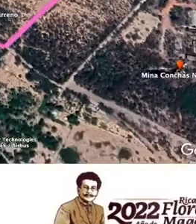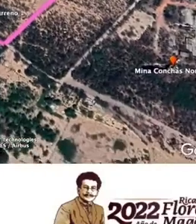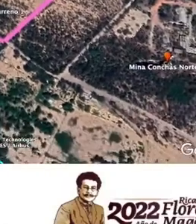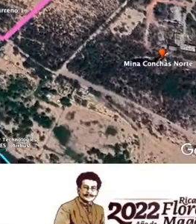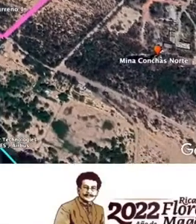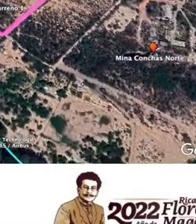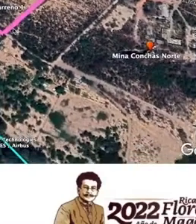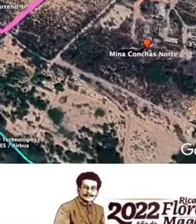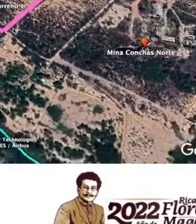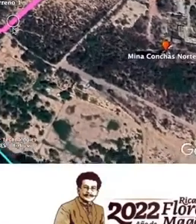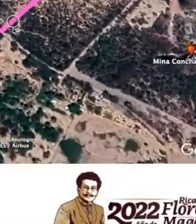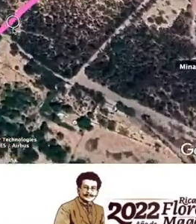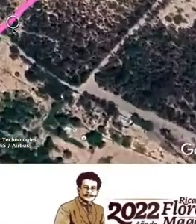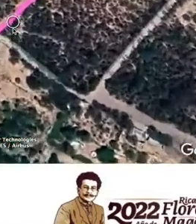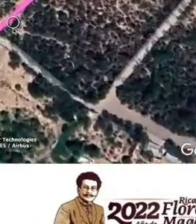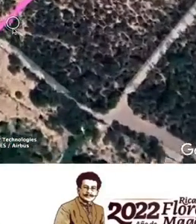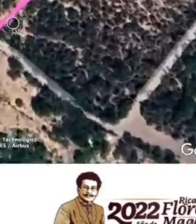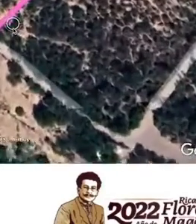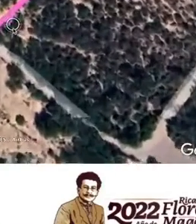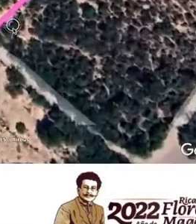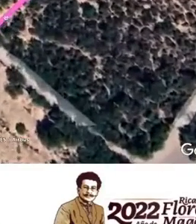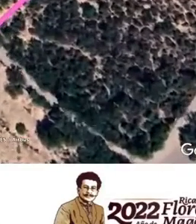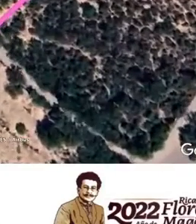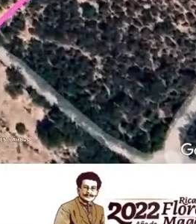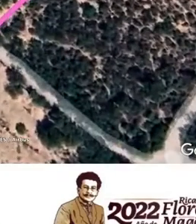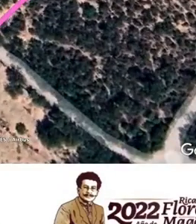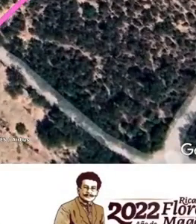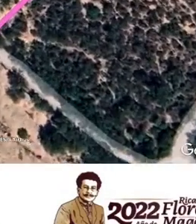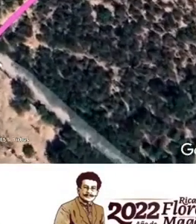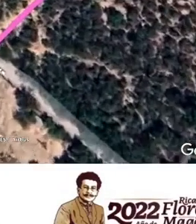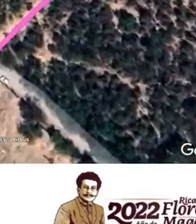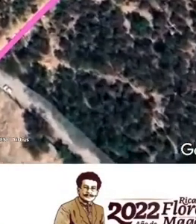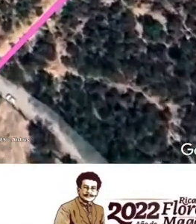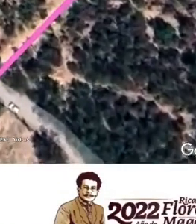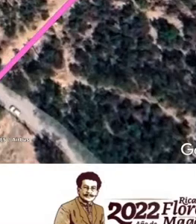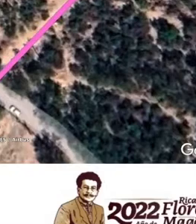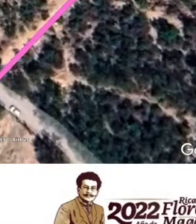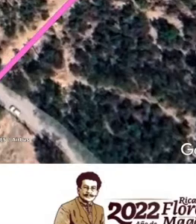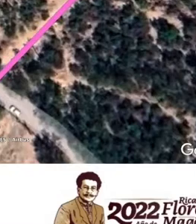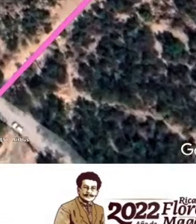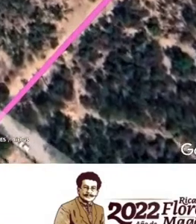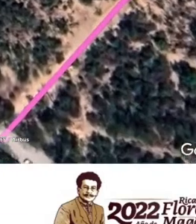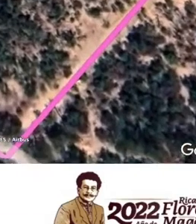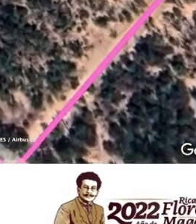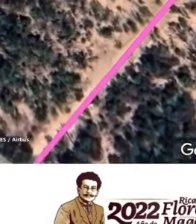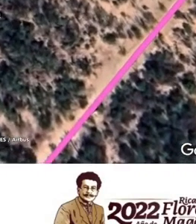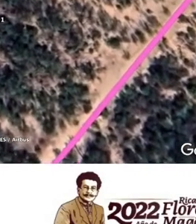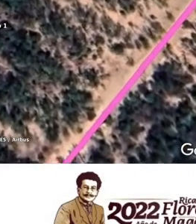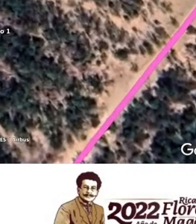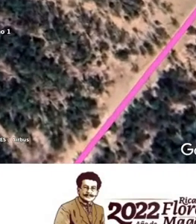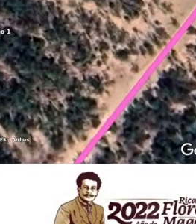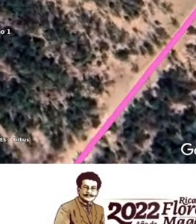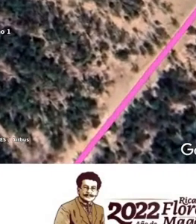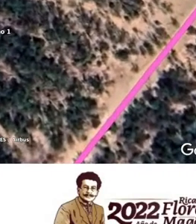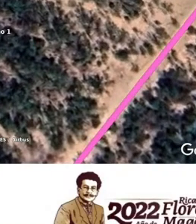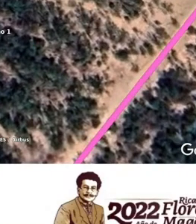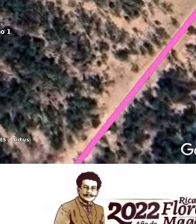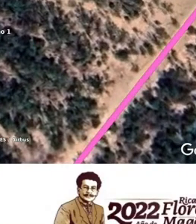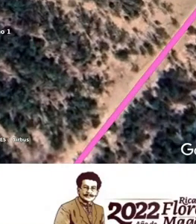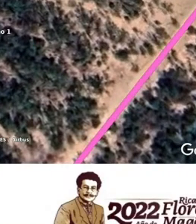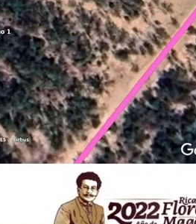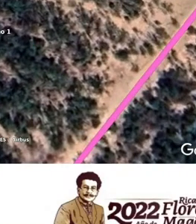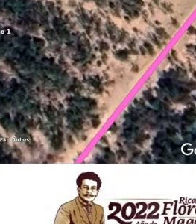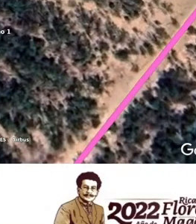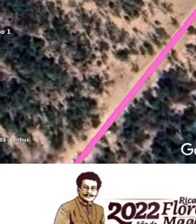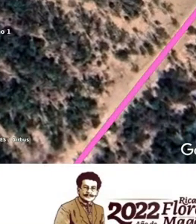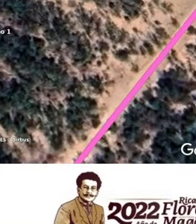la localización de dos barrenos donde se colocaron equipos de bombeo que han permitido ampliar la capacidad del